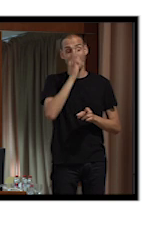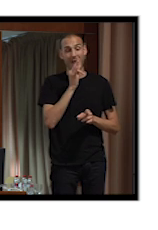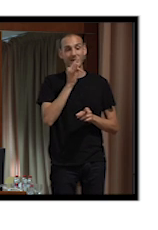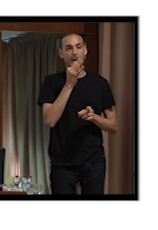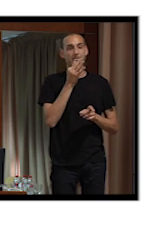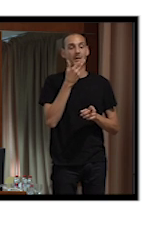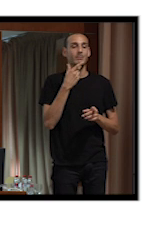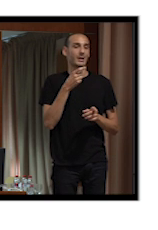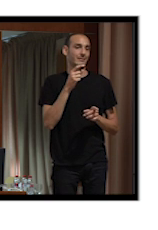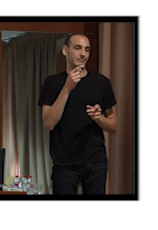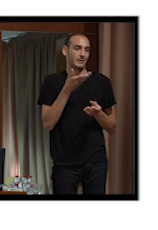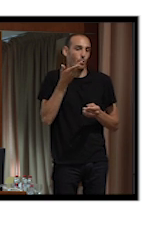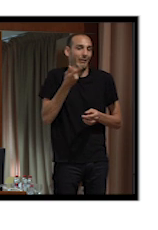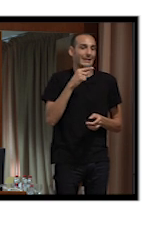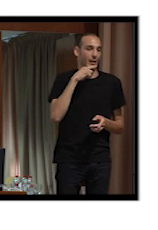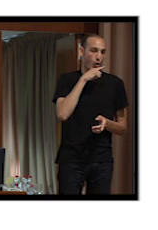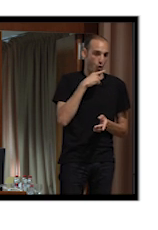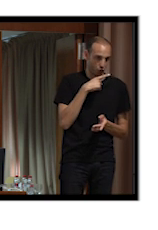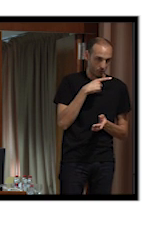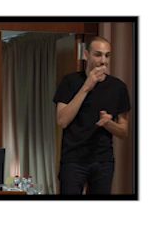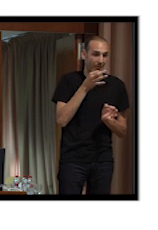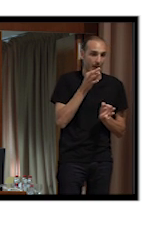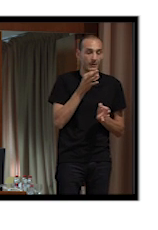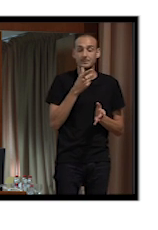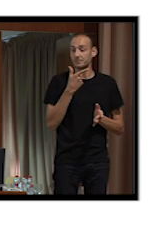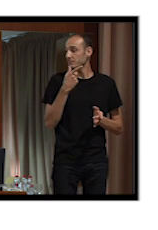fundamental, además del dolor, lo mal que se duerme. Ya lo hemos comentado antes.